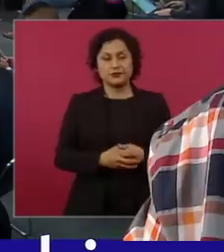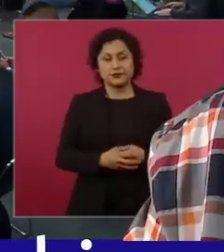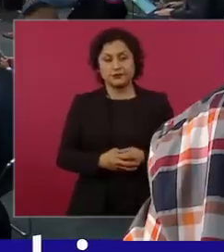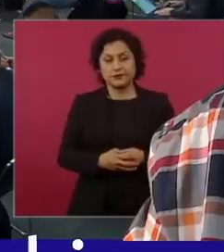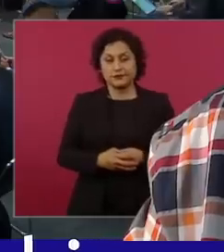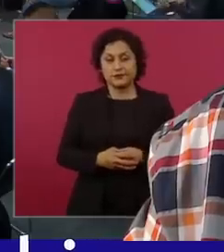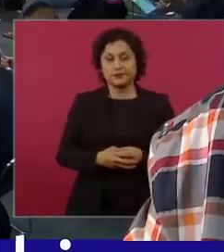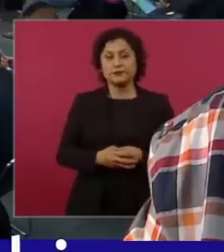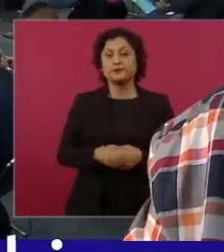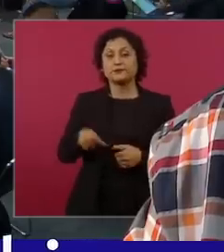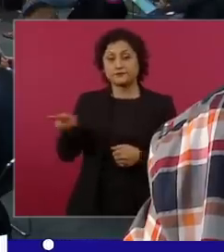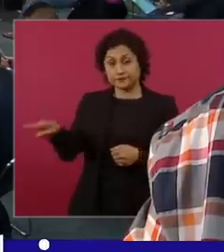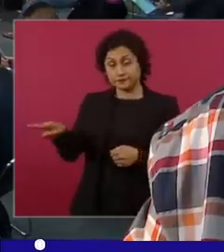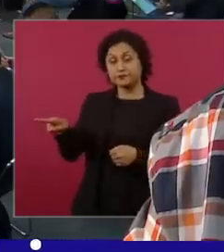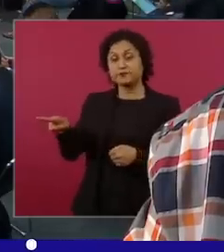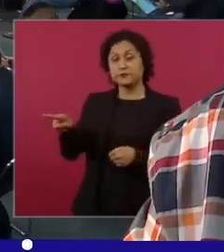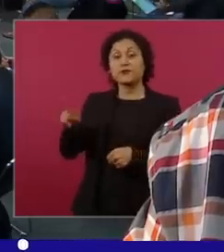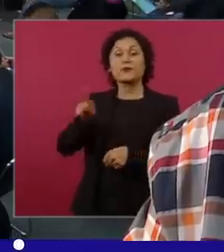En Paraguay.